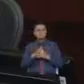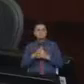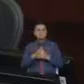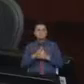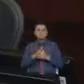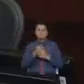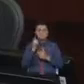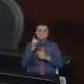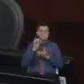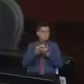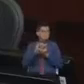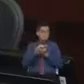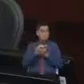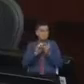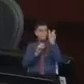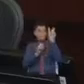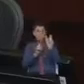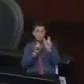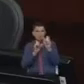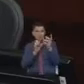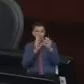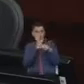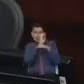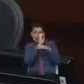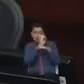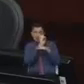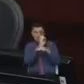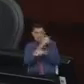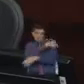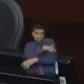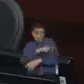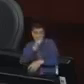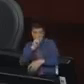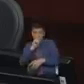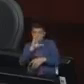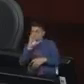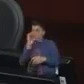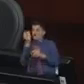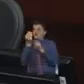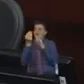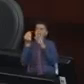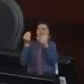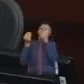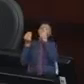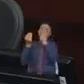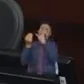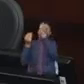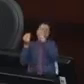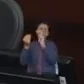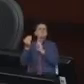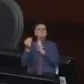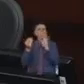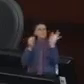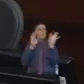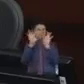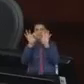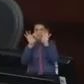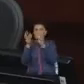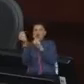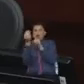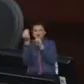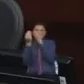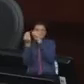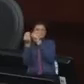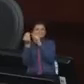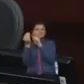ningún miembro de una organización víctima de las FARC, esos quedaron excluidos. La selección de los comisionados fue